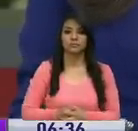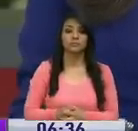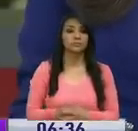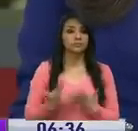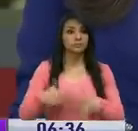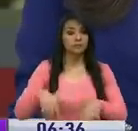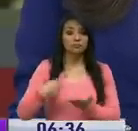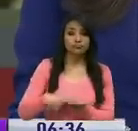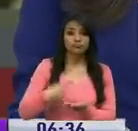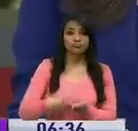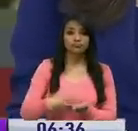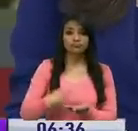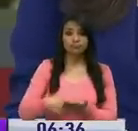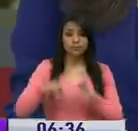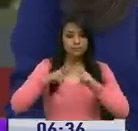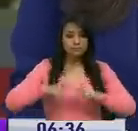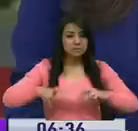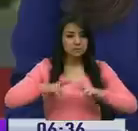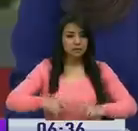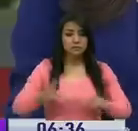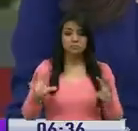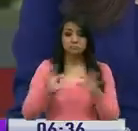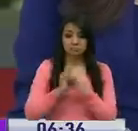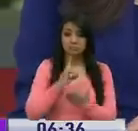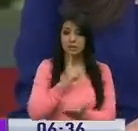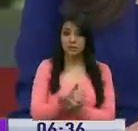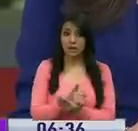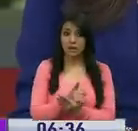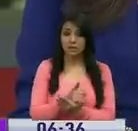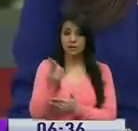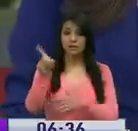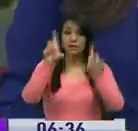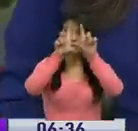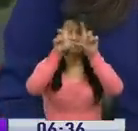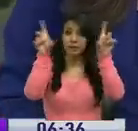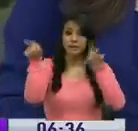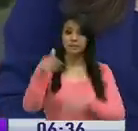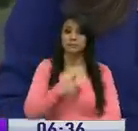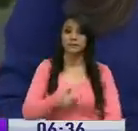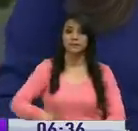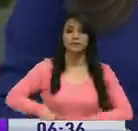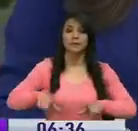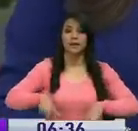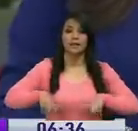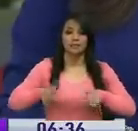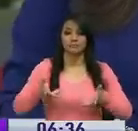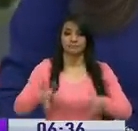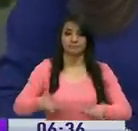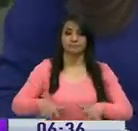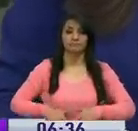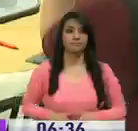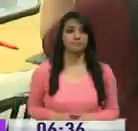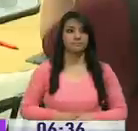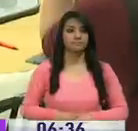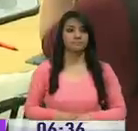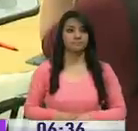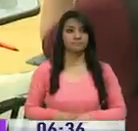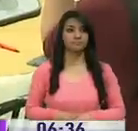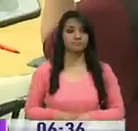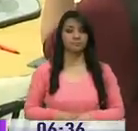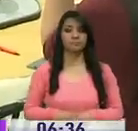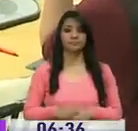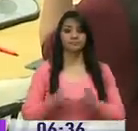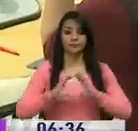el análisis no se ha logrado establecer ningún vínculo entre esas empresas y el presidente de la república dentro de la